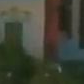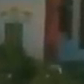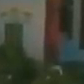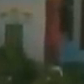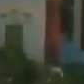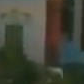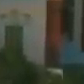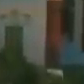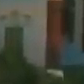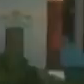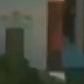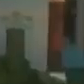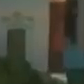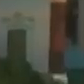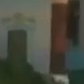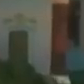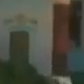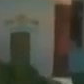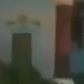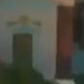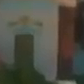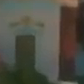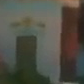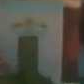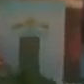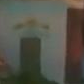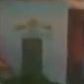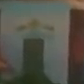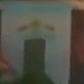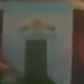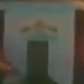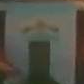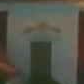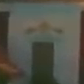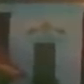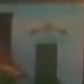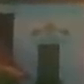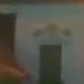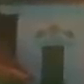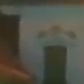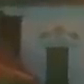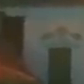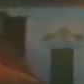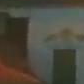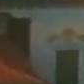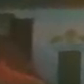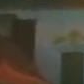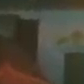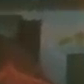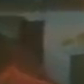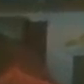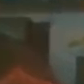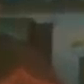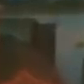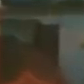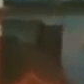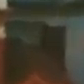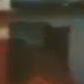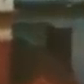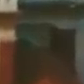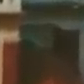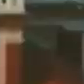30 de noviembre del año 2022, el presidente de la República Bolivariana de Venezuela, Nicolás Maduro Moros,